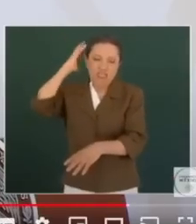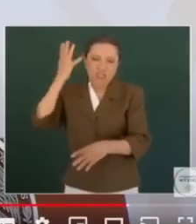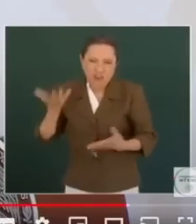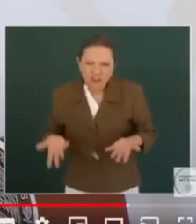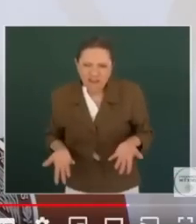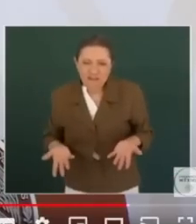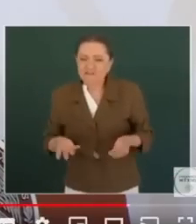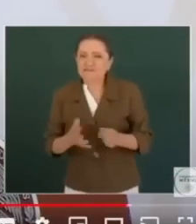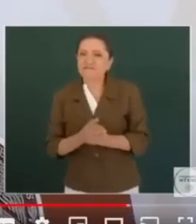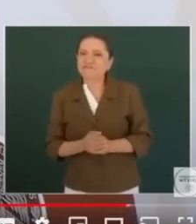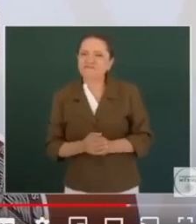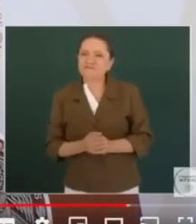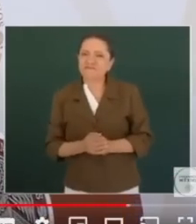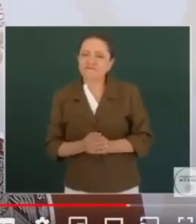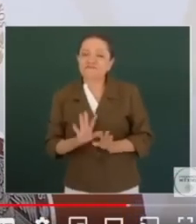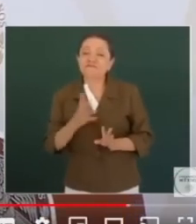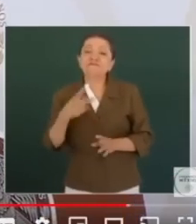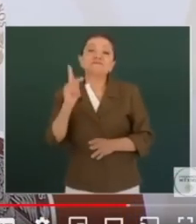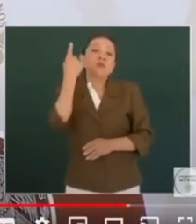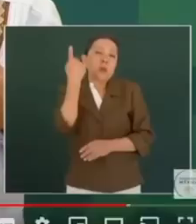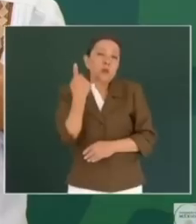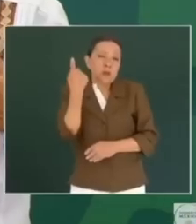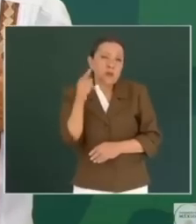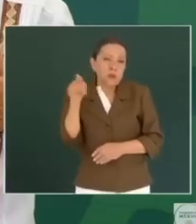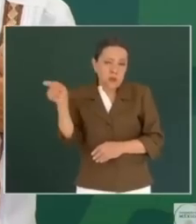A uno de ellos, ¿no?,